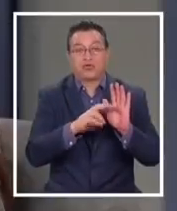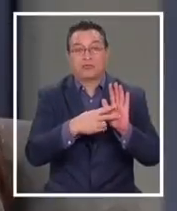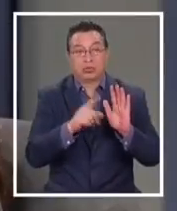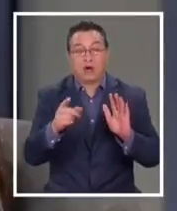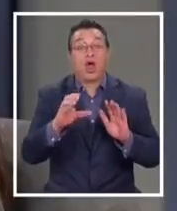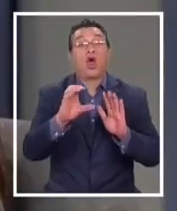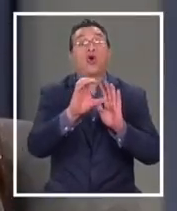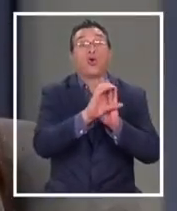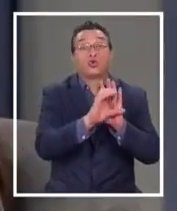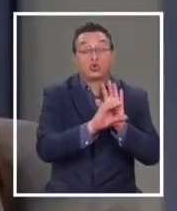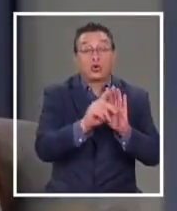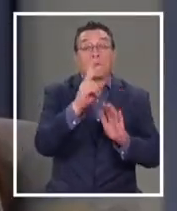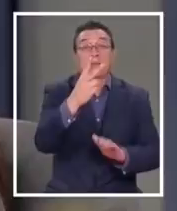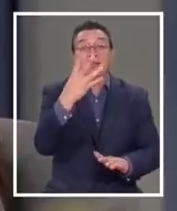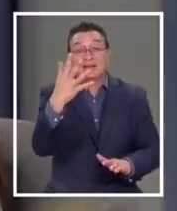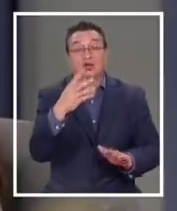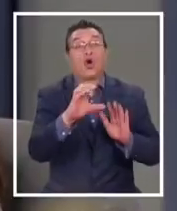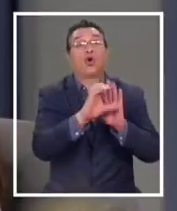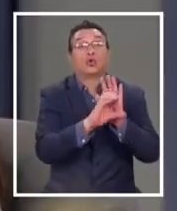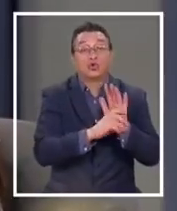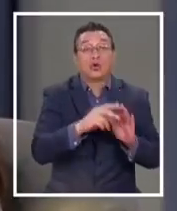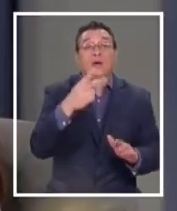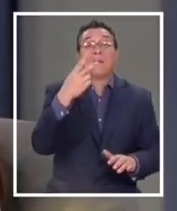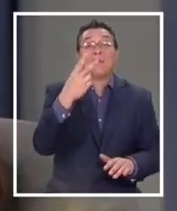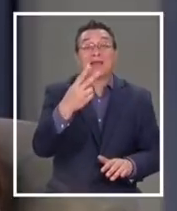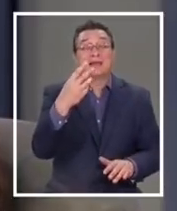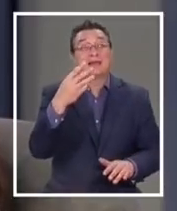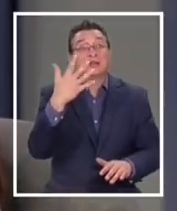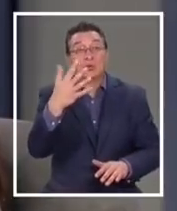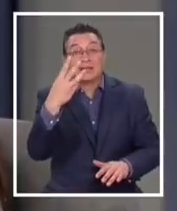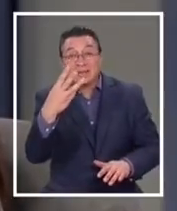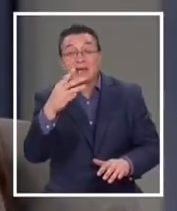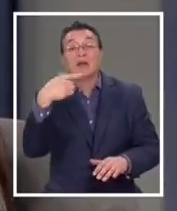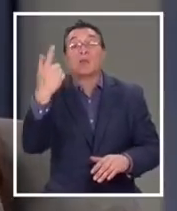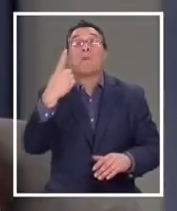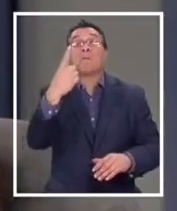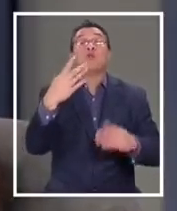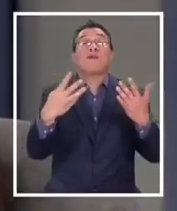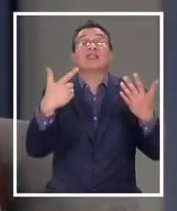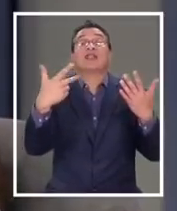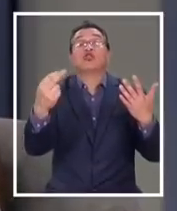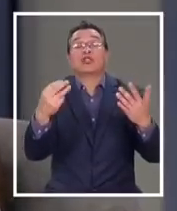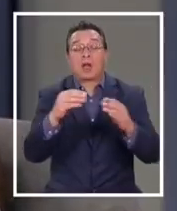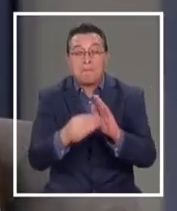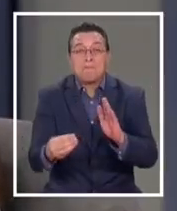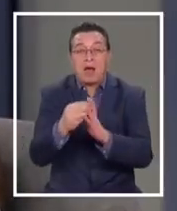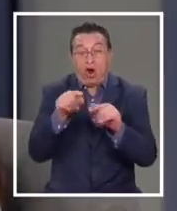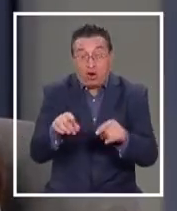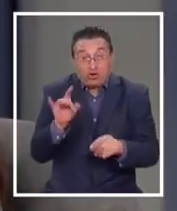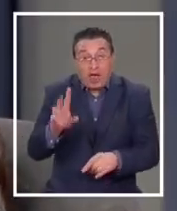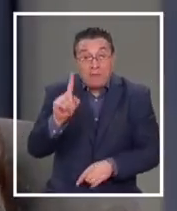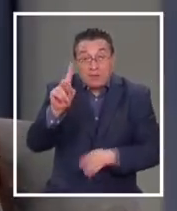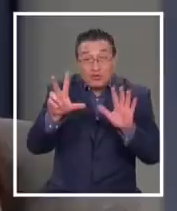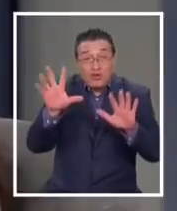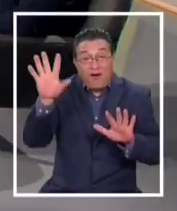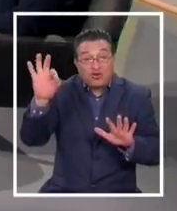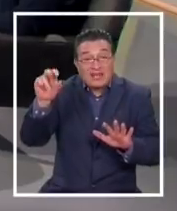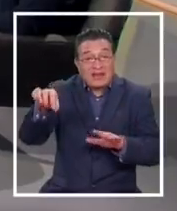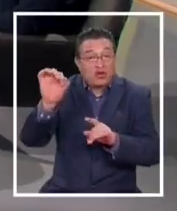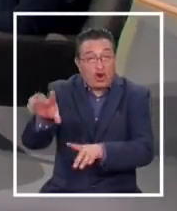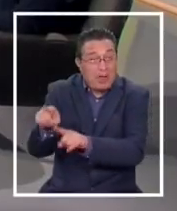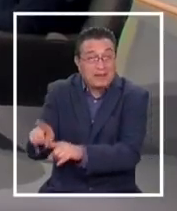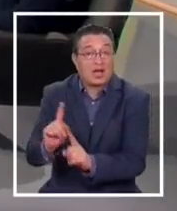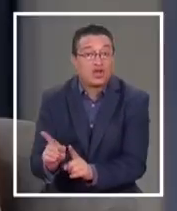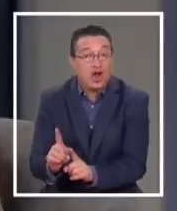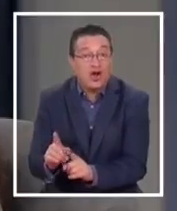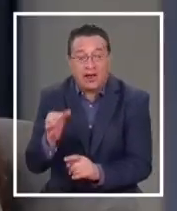del 25, después del 43 y después del año 70 y en el 80 se refuerza. No es una cosa de la Constitución del 80. Y por último, si lo fuera,